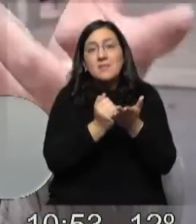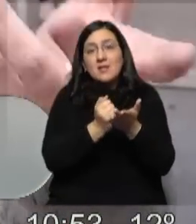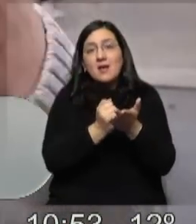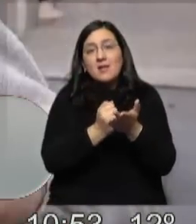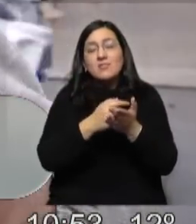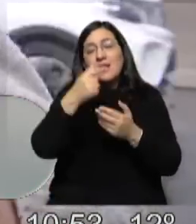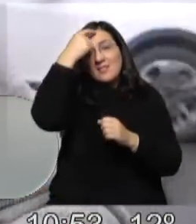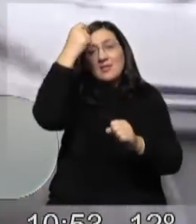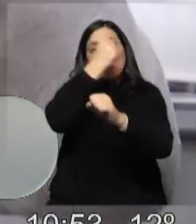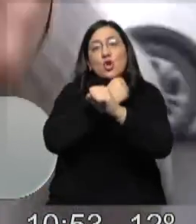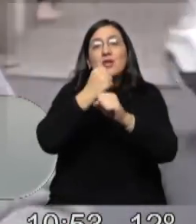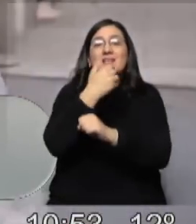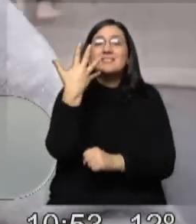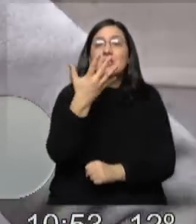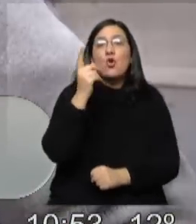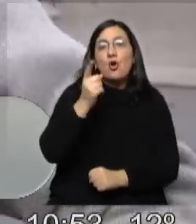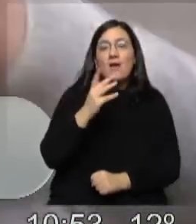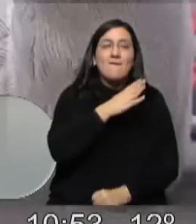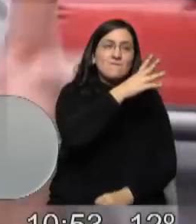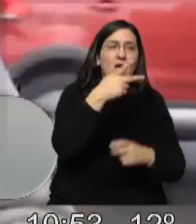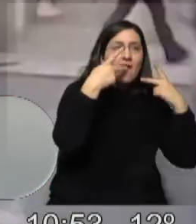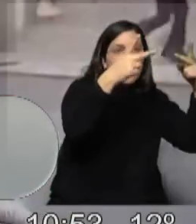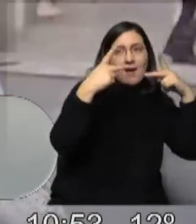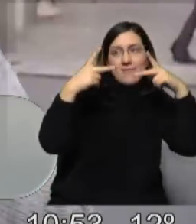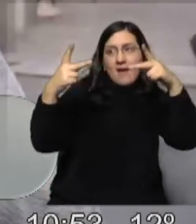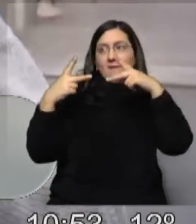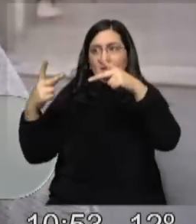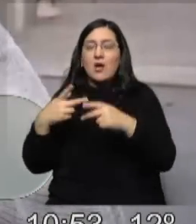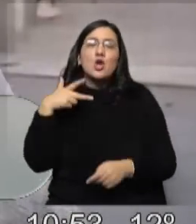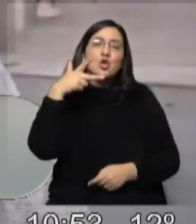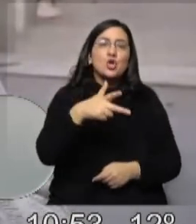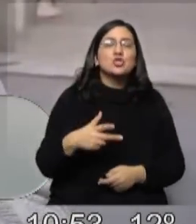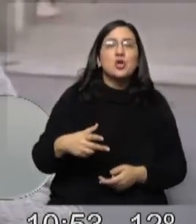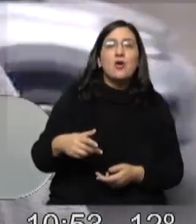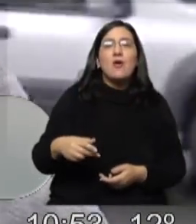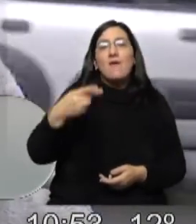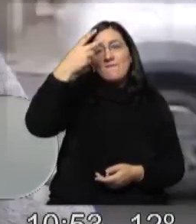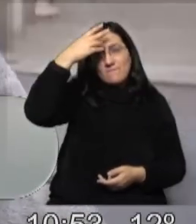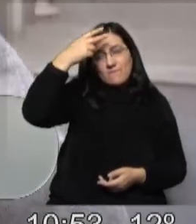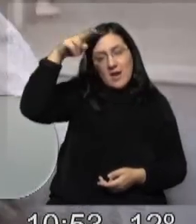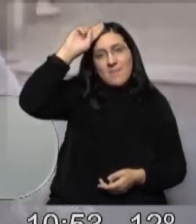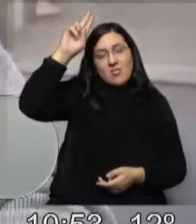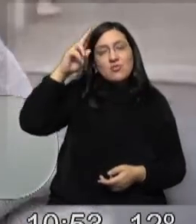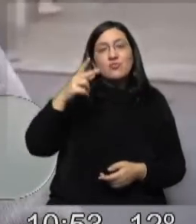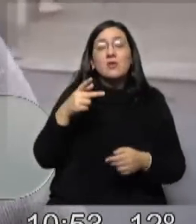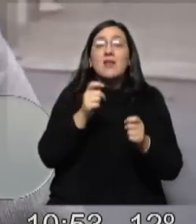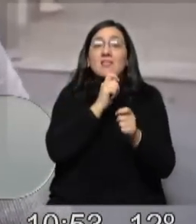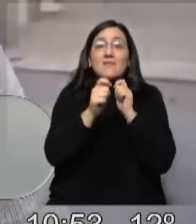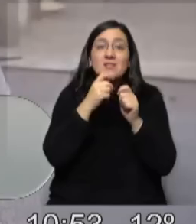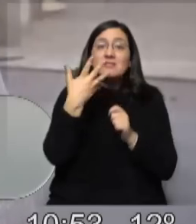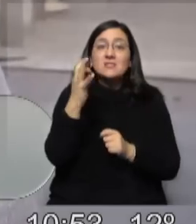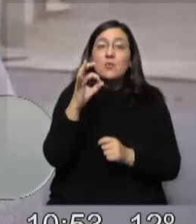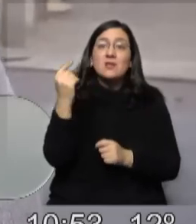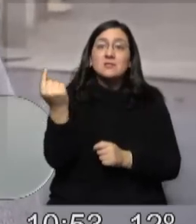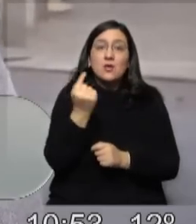la tecnología 5G, o sea, va Salto, va Rocha, va Fray Bentos, y aparecen fragmentos de nota de 50 segundos o un minuto, y